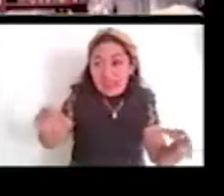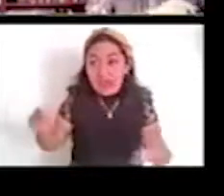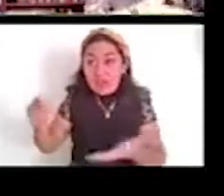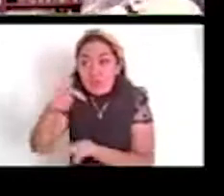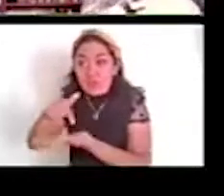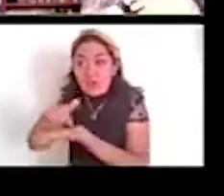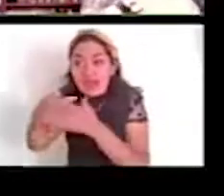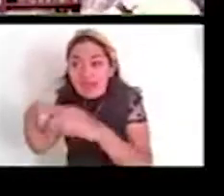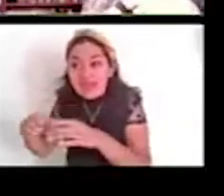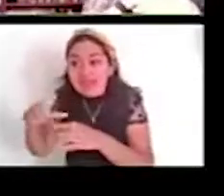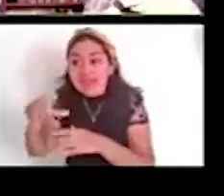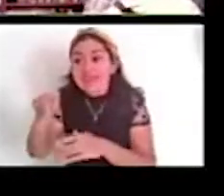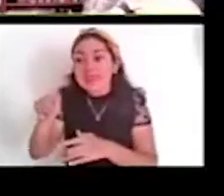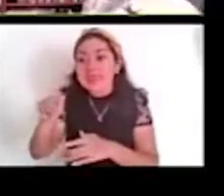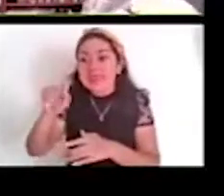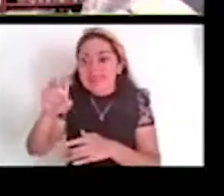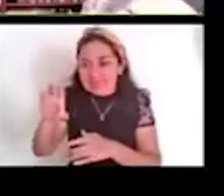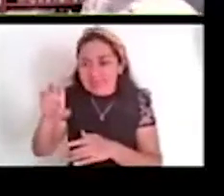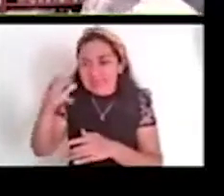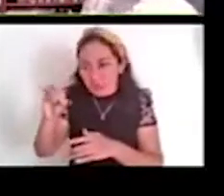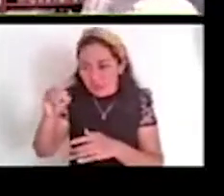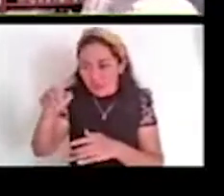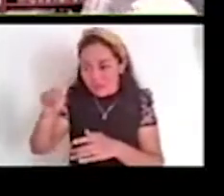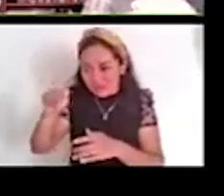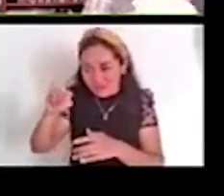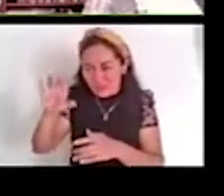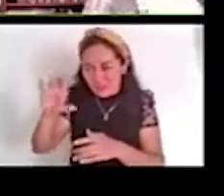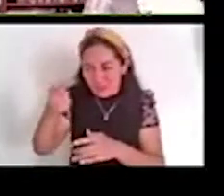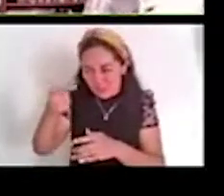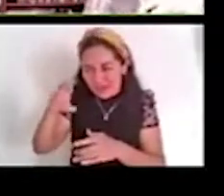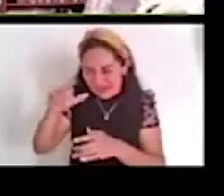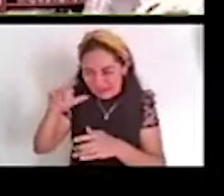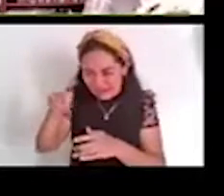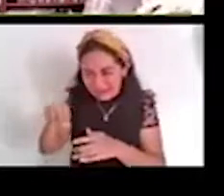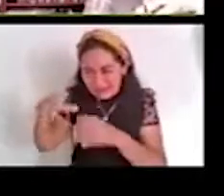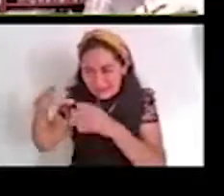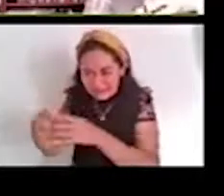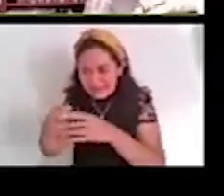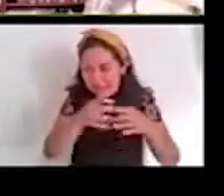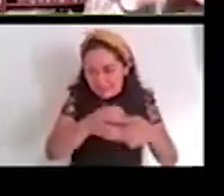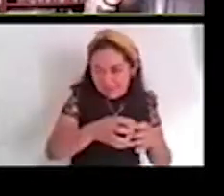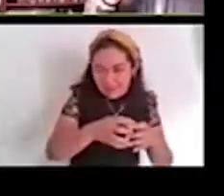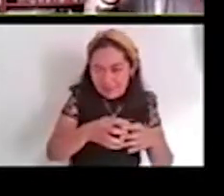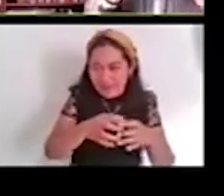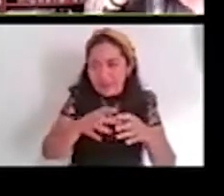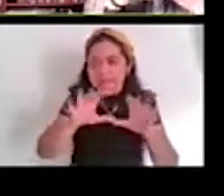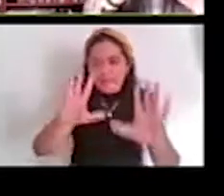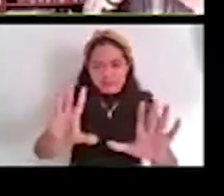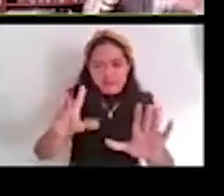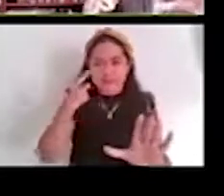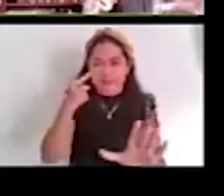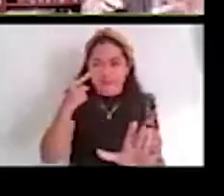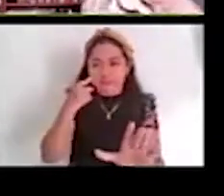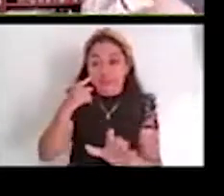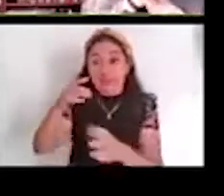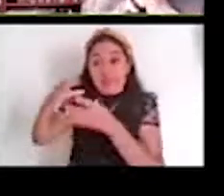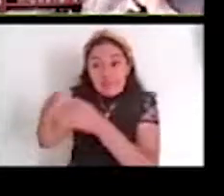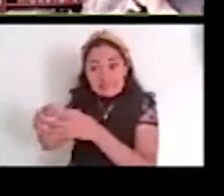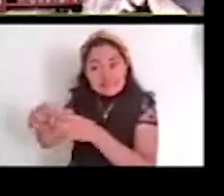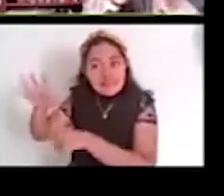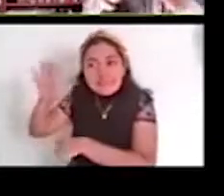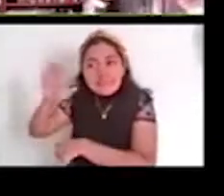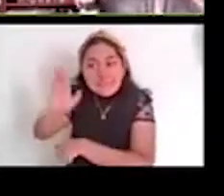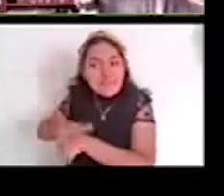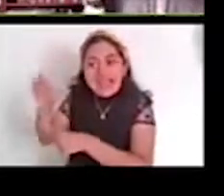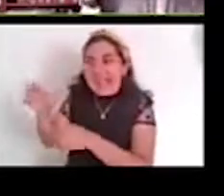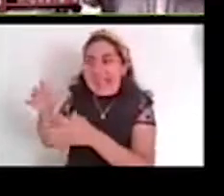Bueno, Teotihuacán es la ciudad preindustrial más grande del planeta. Es decir, y es, al